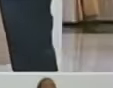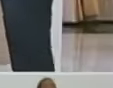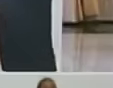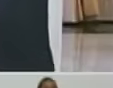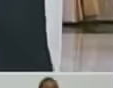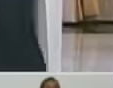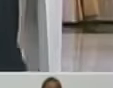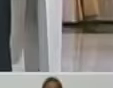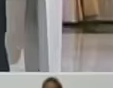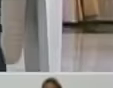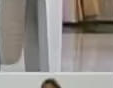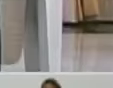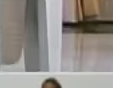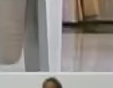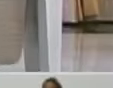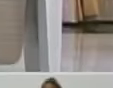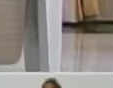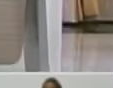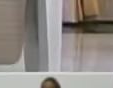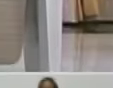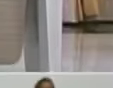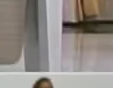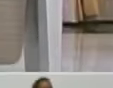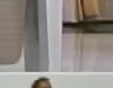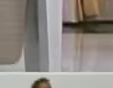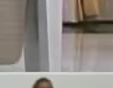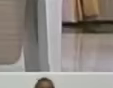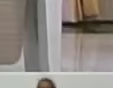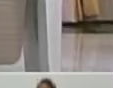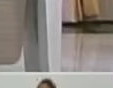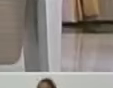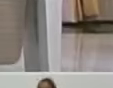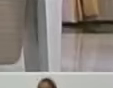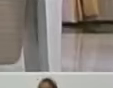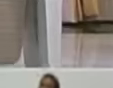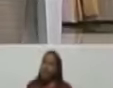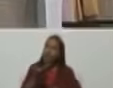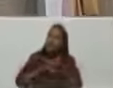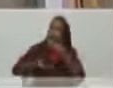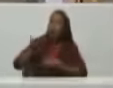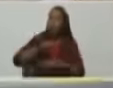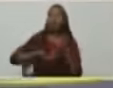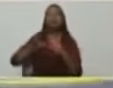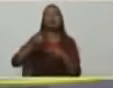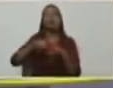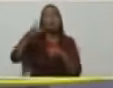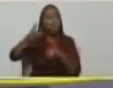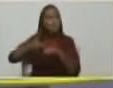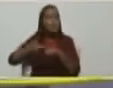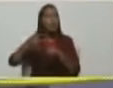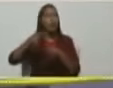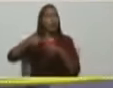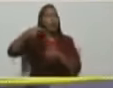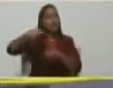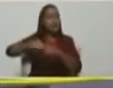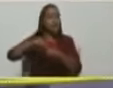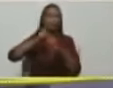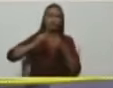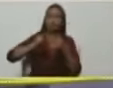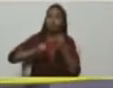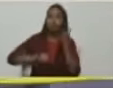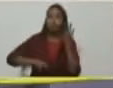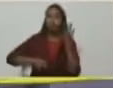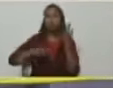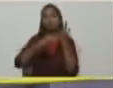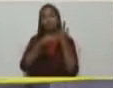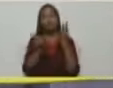países de los cinco continentes han preferido a Venezuela como proveedor seguro de hidrocarburos. Celebran las autoridades este nuevo acuerdo entre